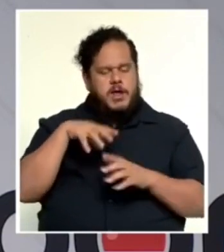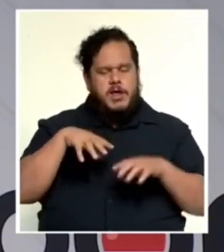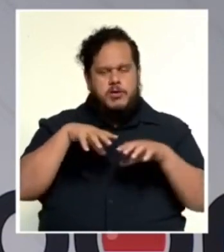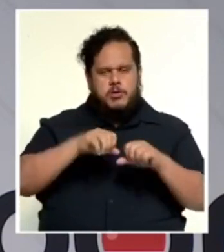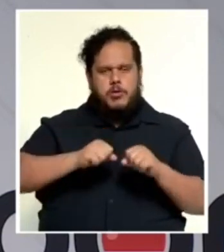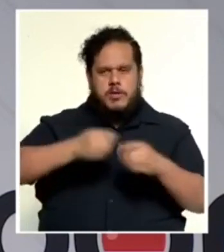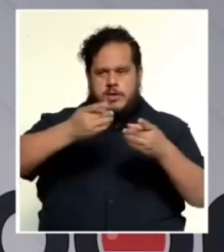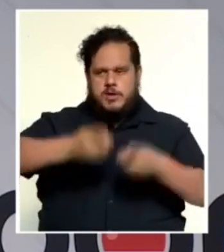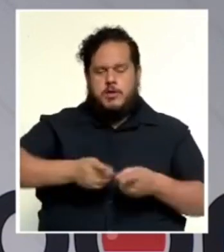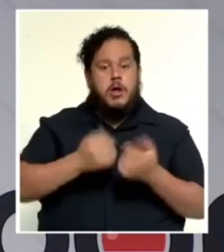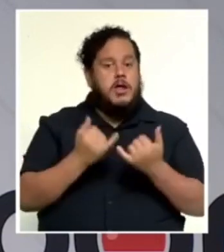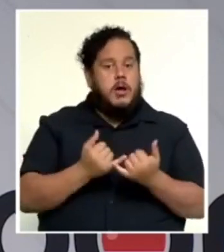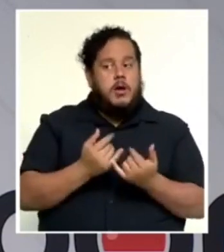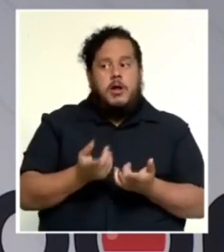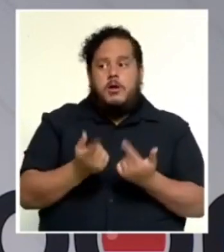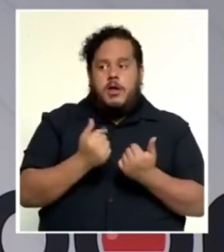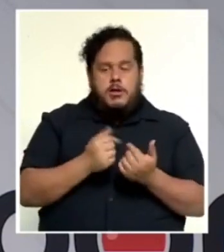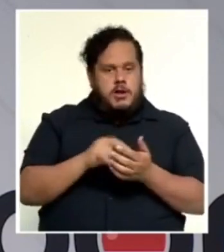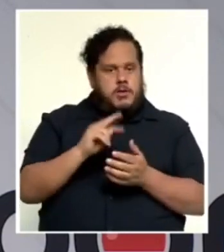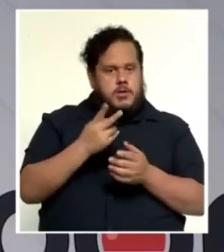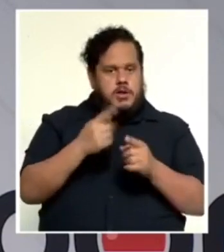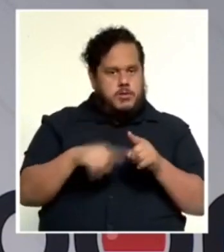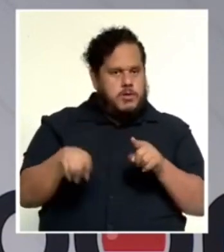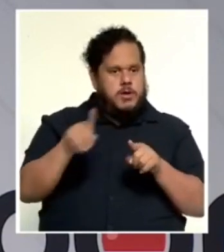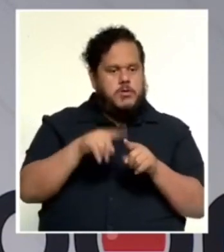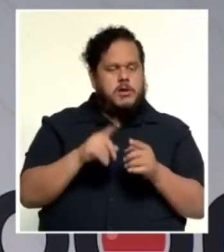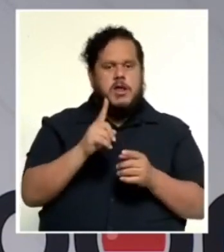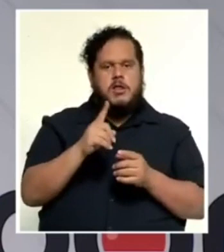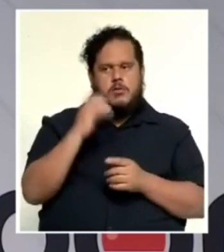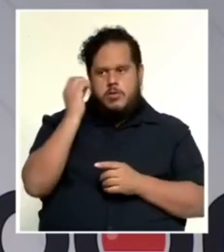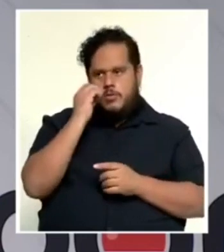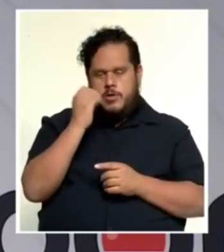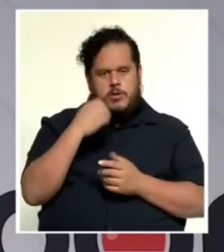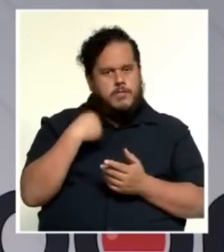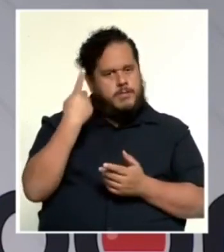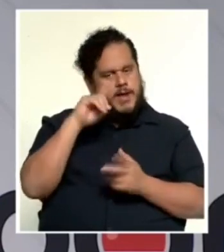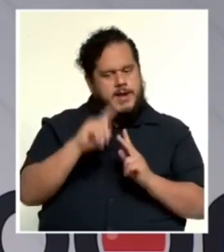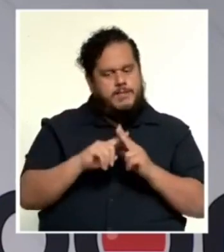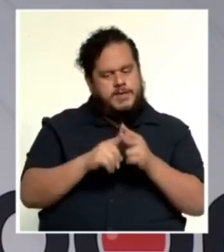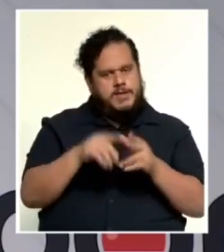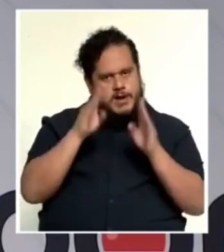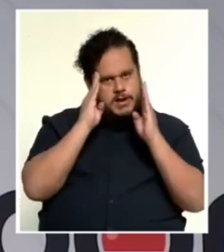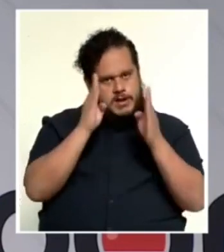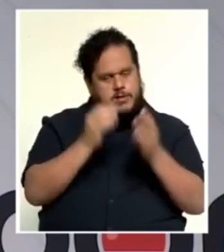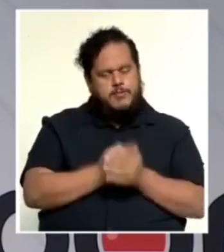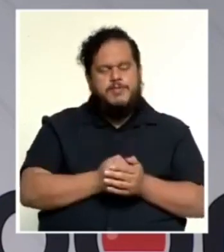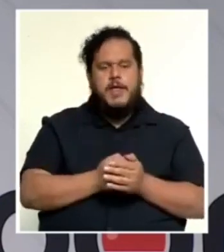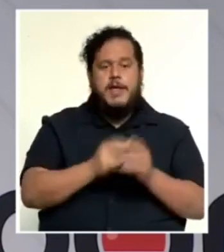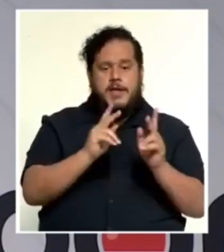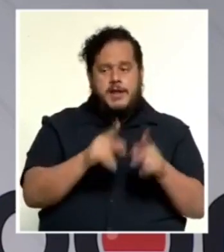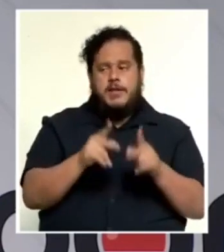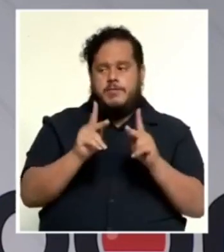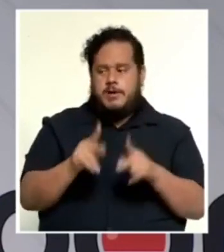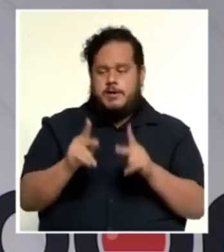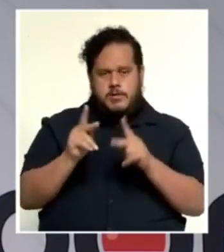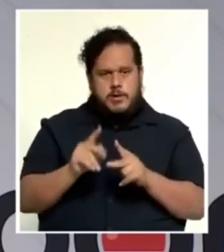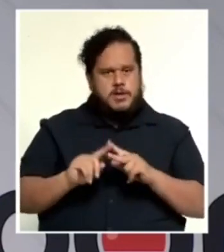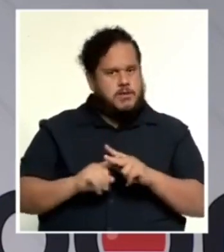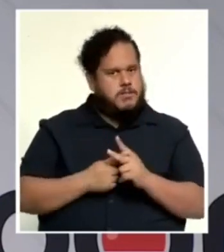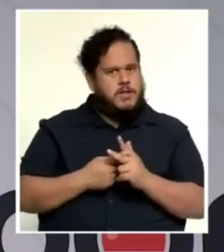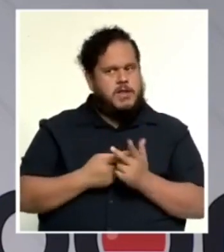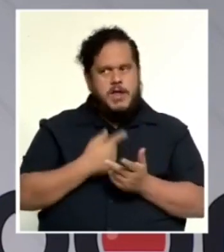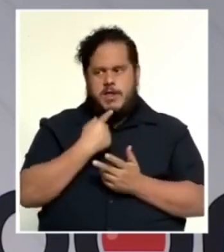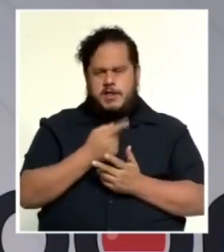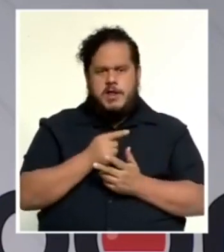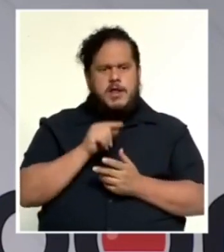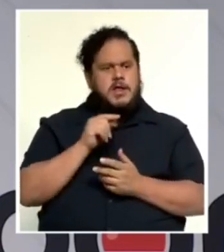decisión. Y ahora en lo que viene en una segunda ronda creo que es un criterio a prestarle atención, porque realmente la gente empieza a suponer que